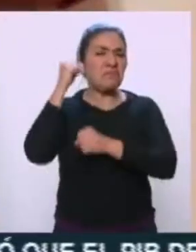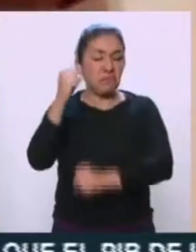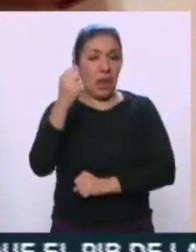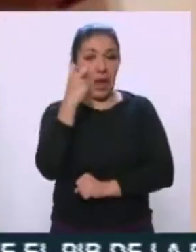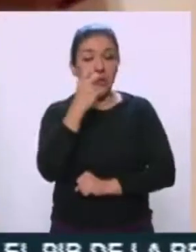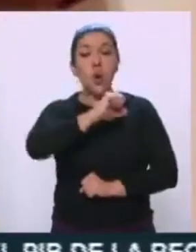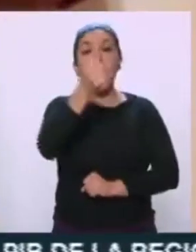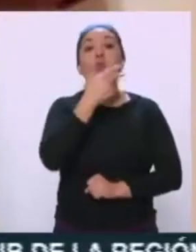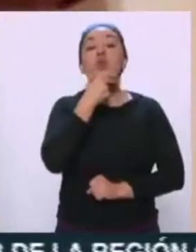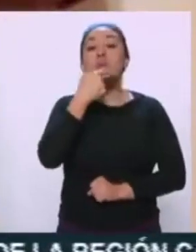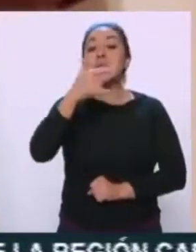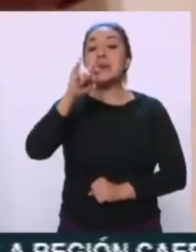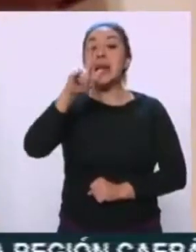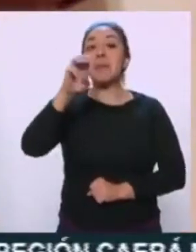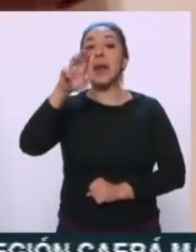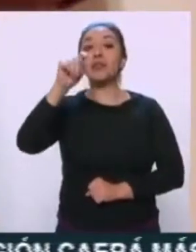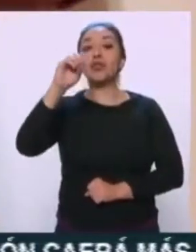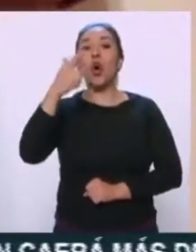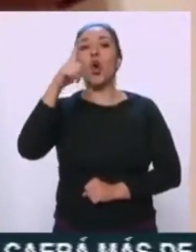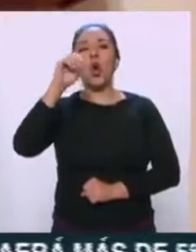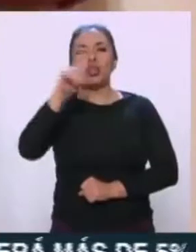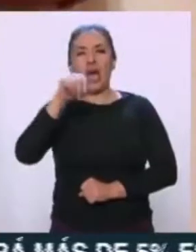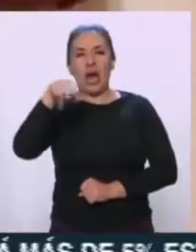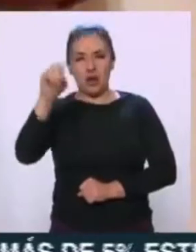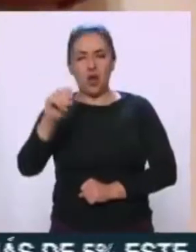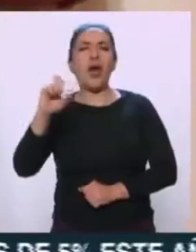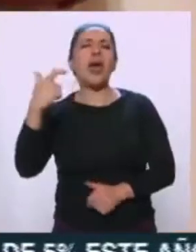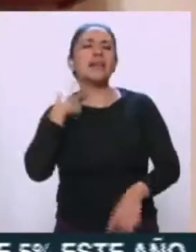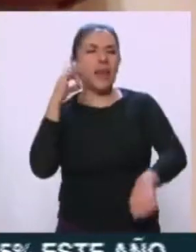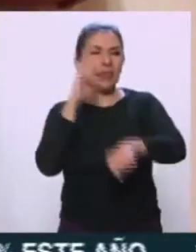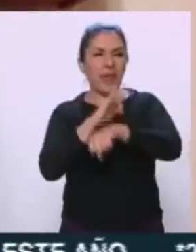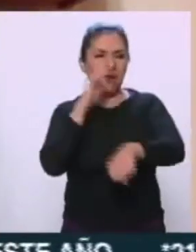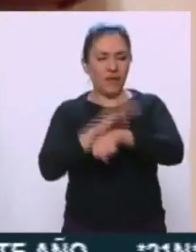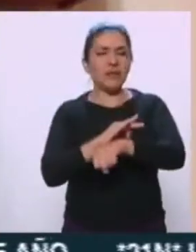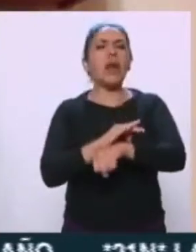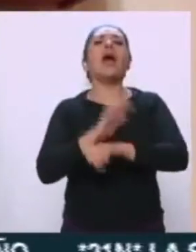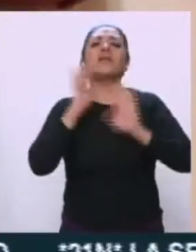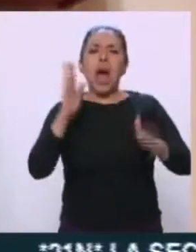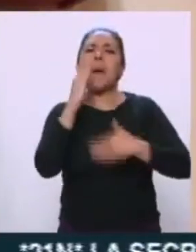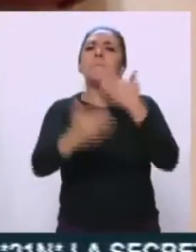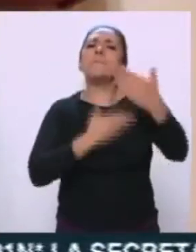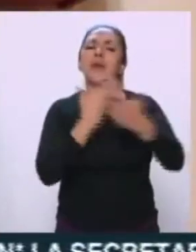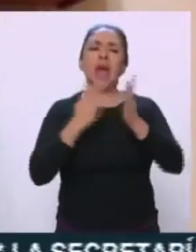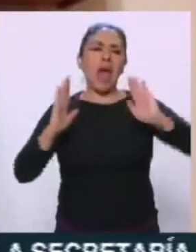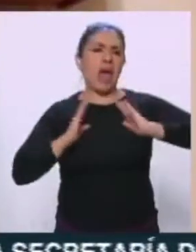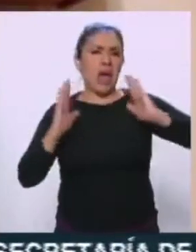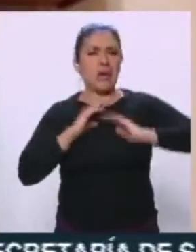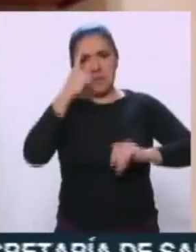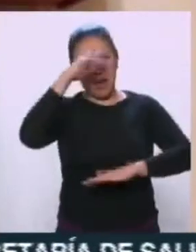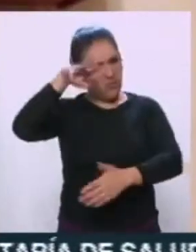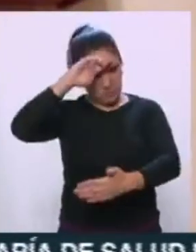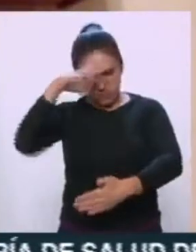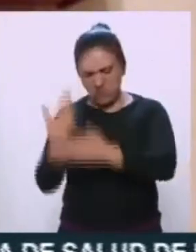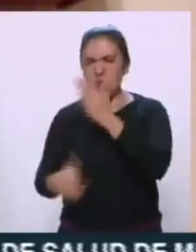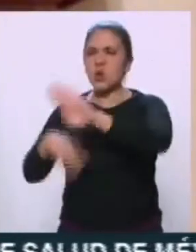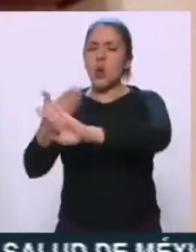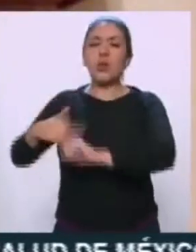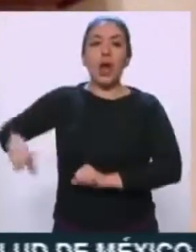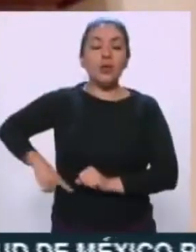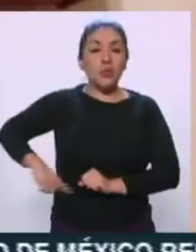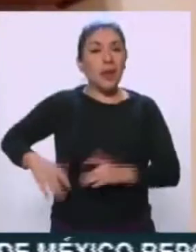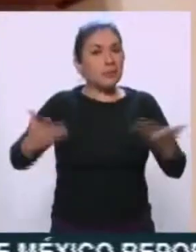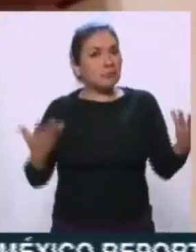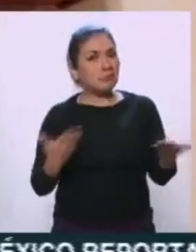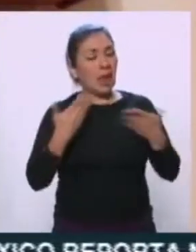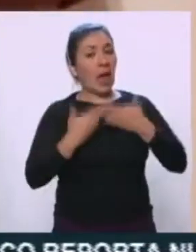Gilberto Lozano, ex de FEMSA, había solicitado del ejército que diera un golpe de Estado, y